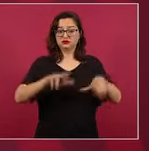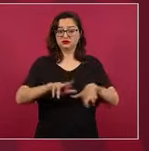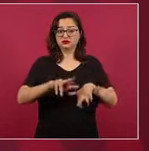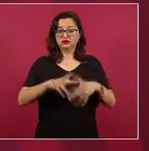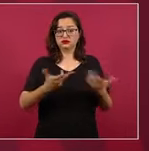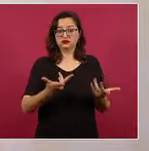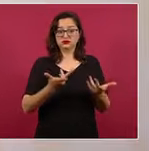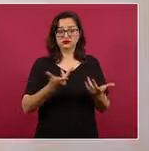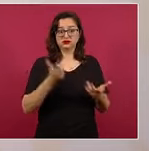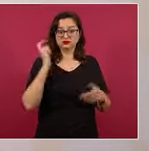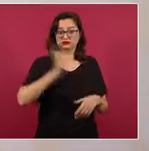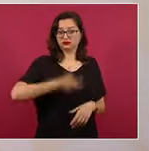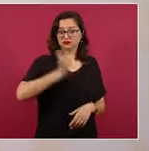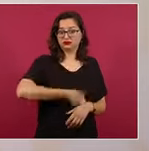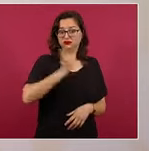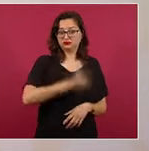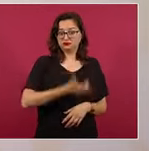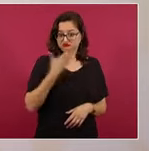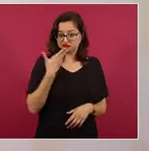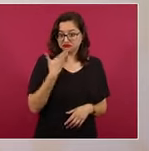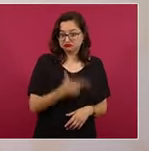y bien pagados,